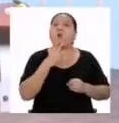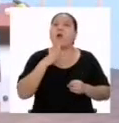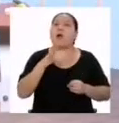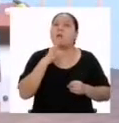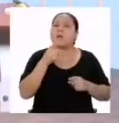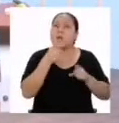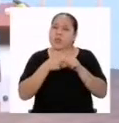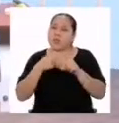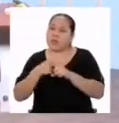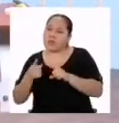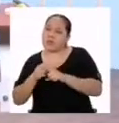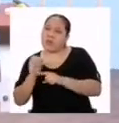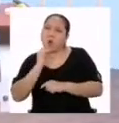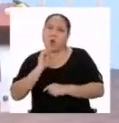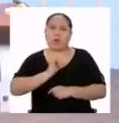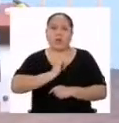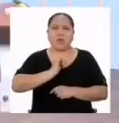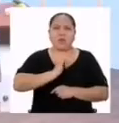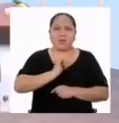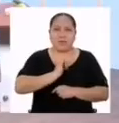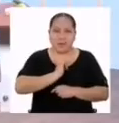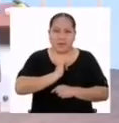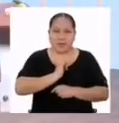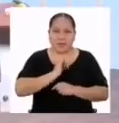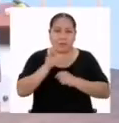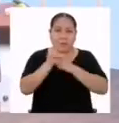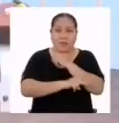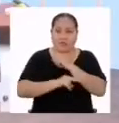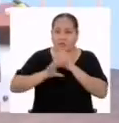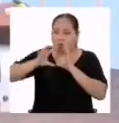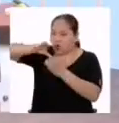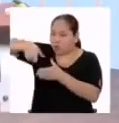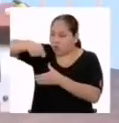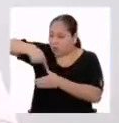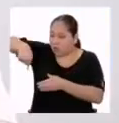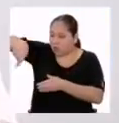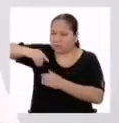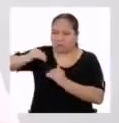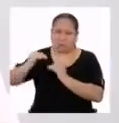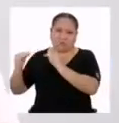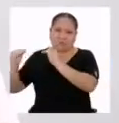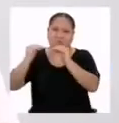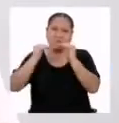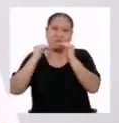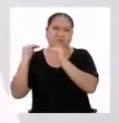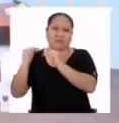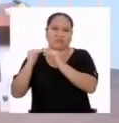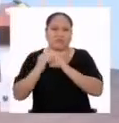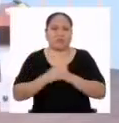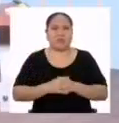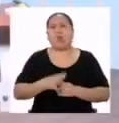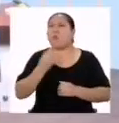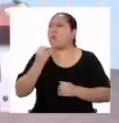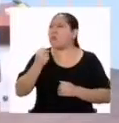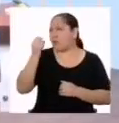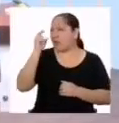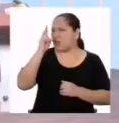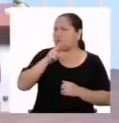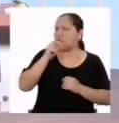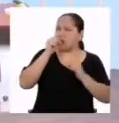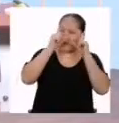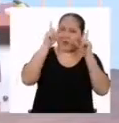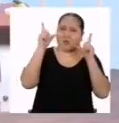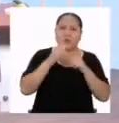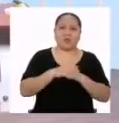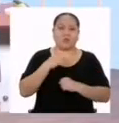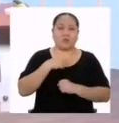o de identidad nacional en un mundo globalizado que tiende a uniformarse. ¿Y por qué te llamó la atención? Me hizo pensar en el viaje